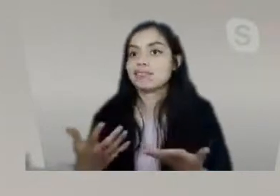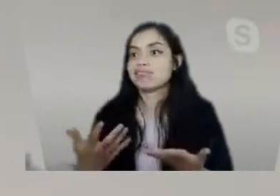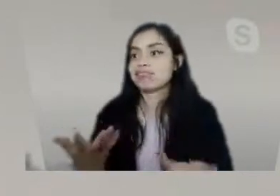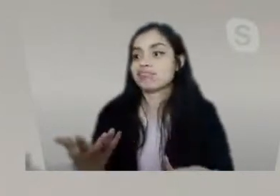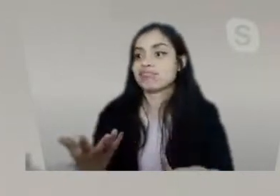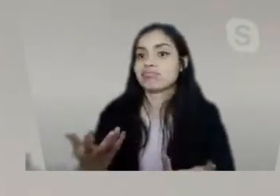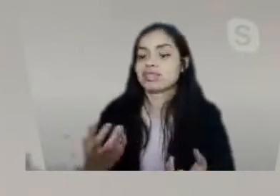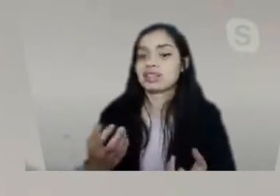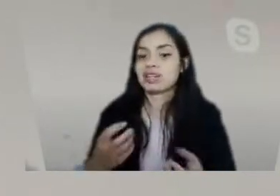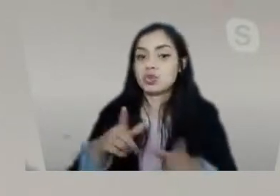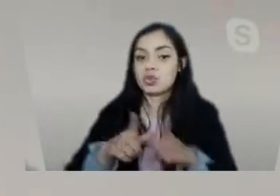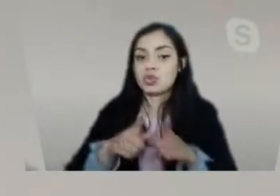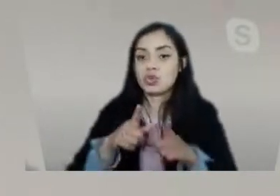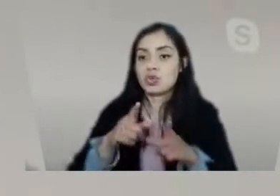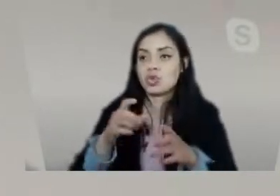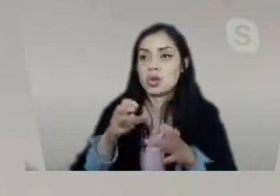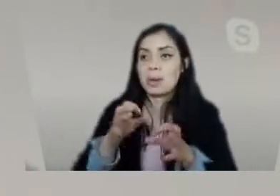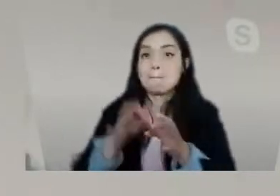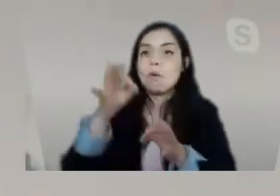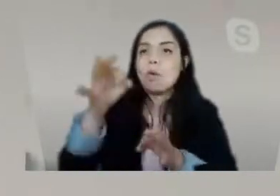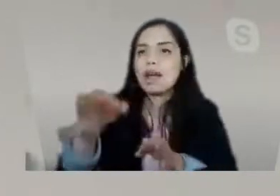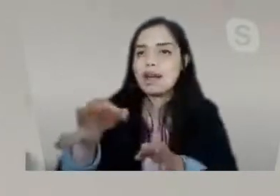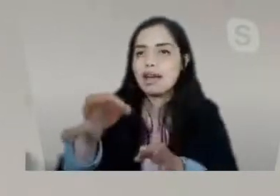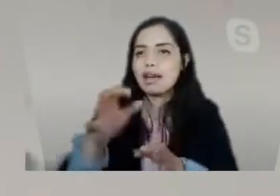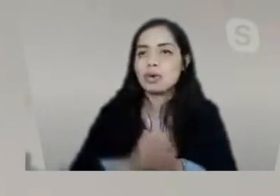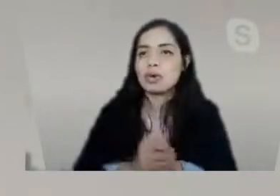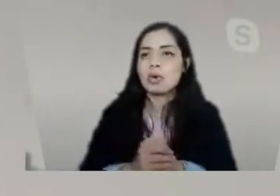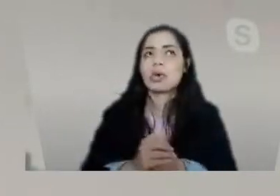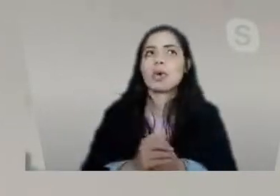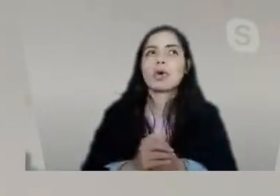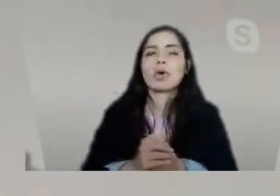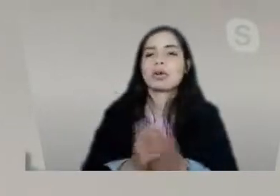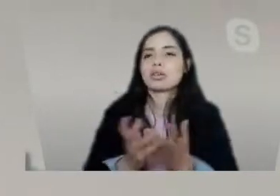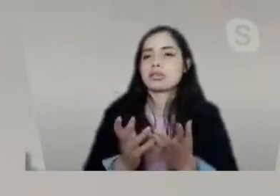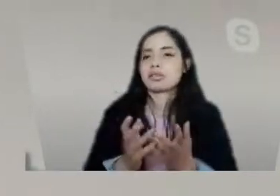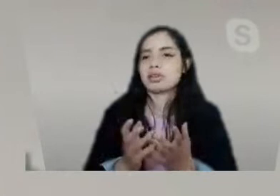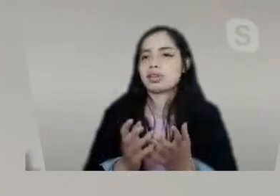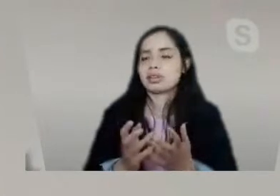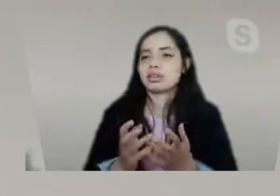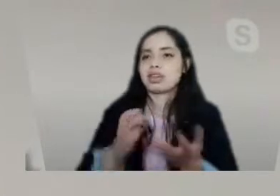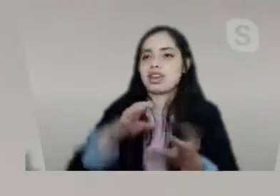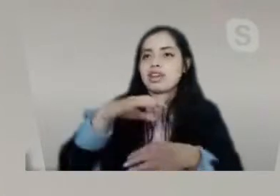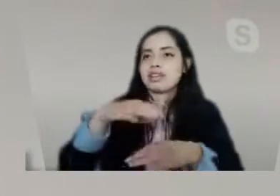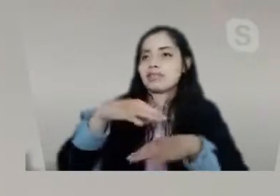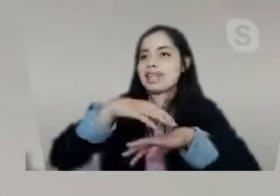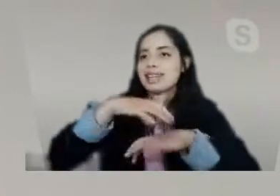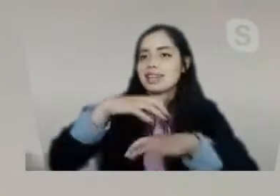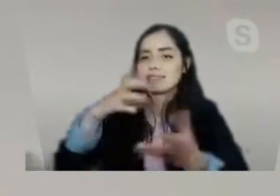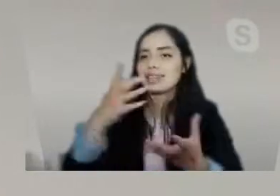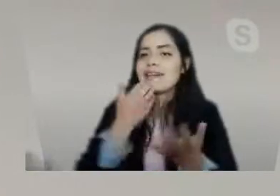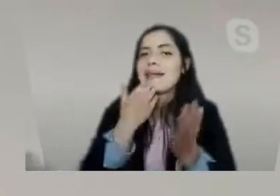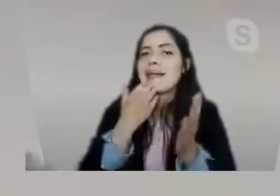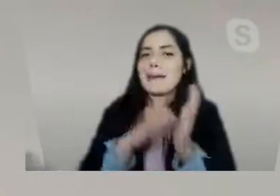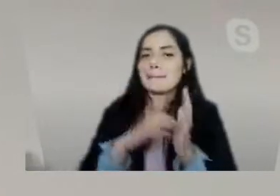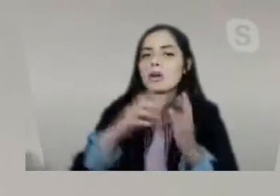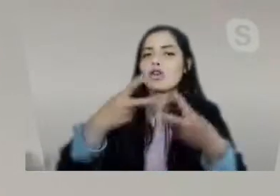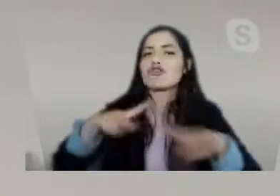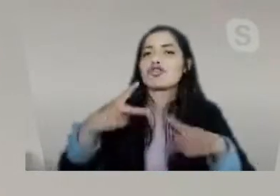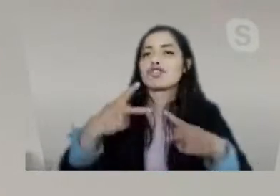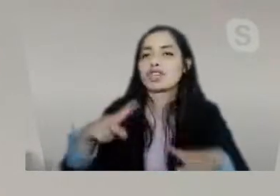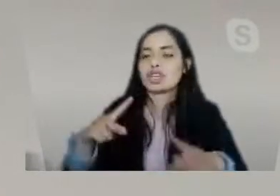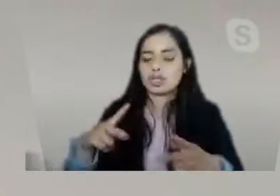es solamente una localidad Fusagasugá o una localidad Honda, eso tenemos que trabajarlo en conjunto como territorio y tenemos